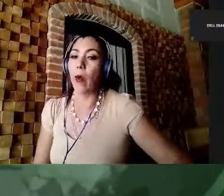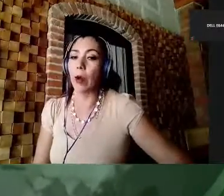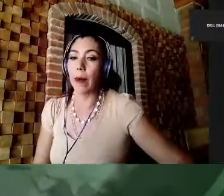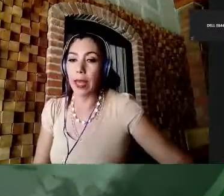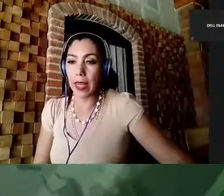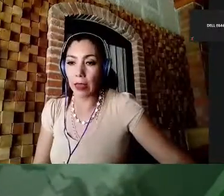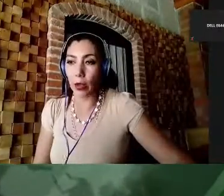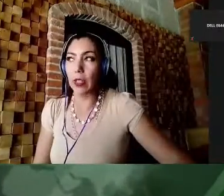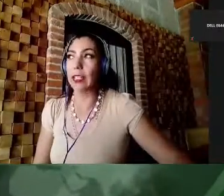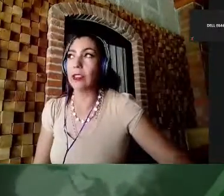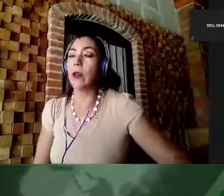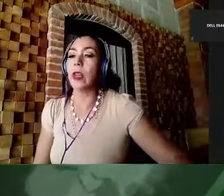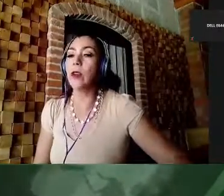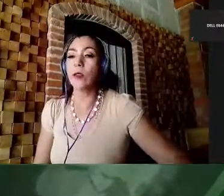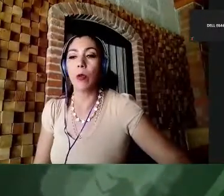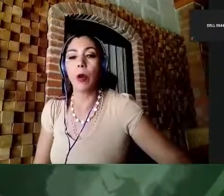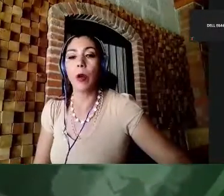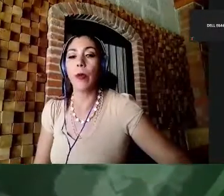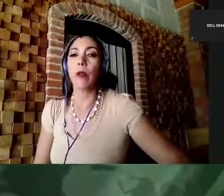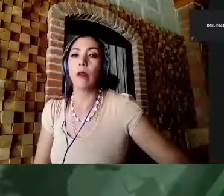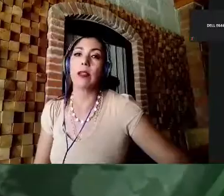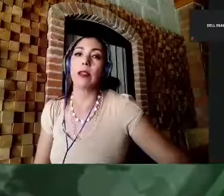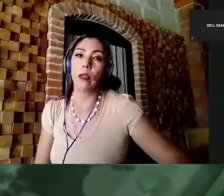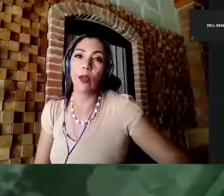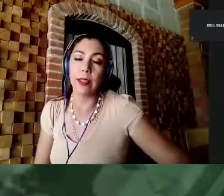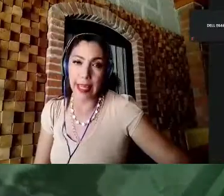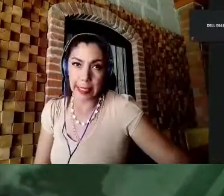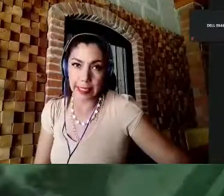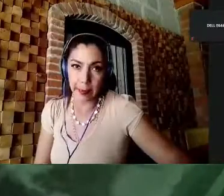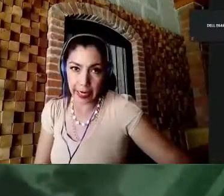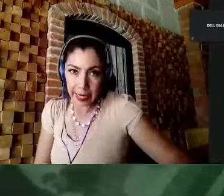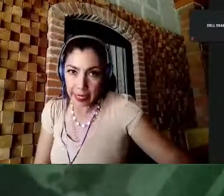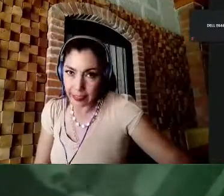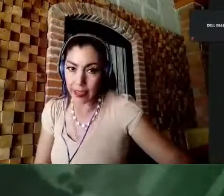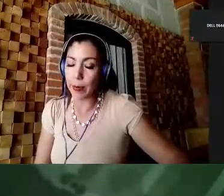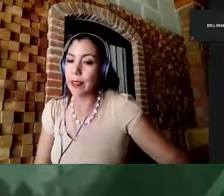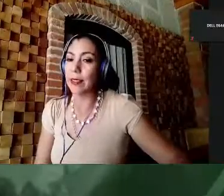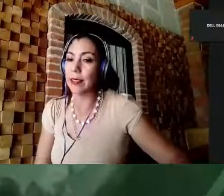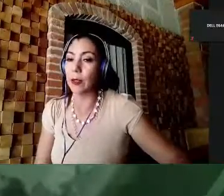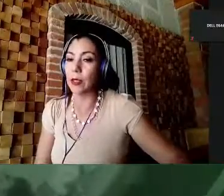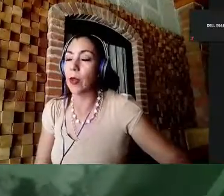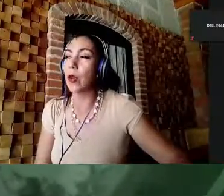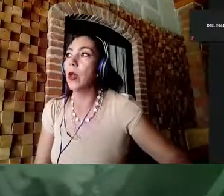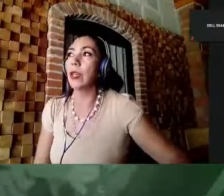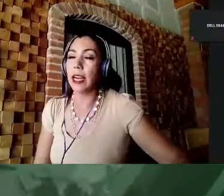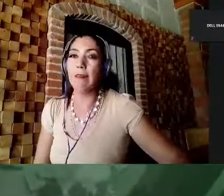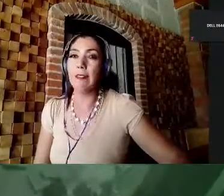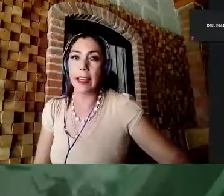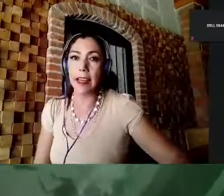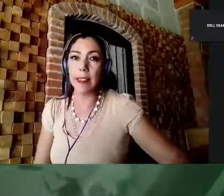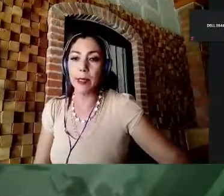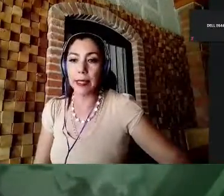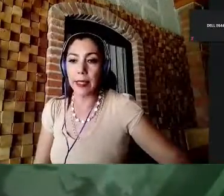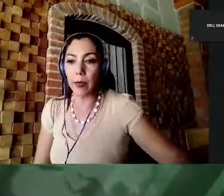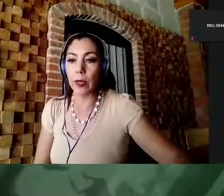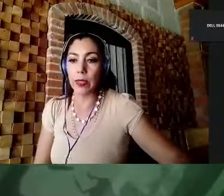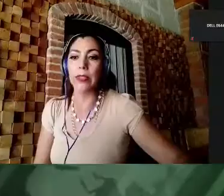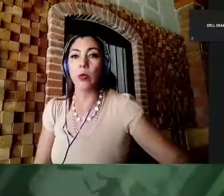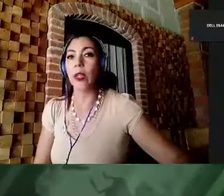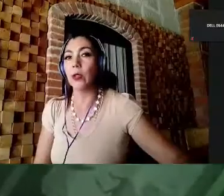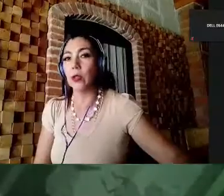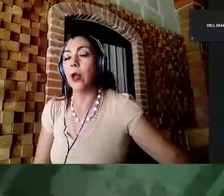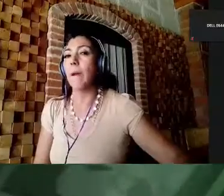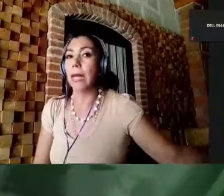por ahorcamiento y escondieron su cuerpo durante 2 días. Imagínense nada más esa situación. Ya la fiscalía está investigando